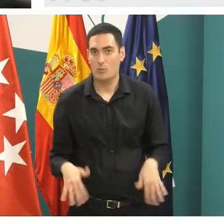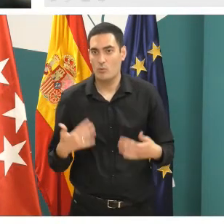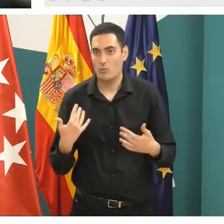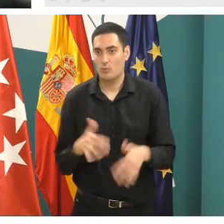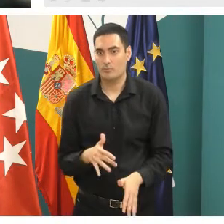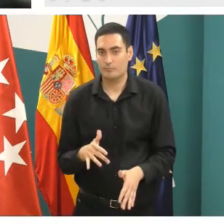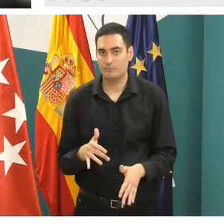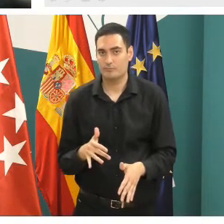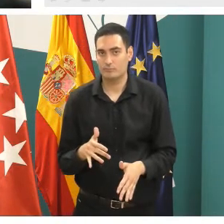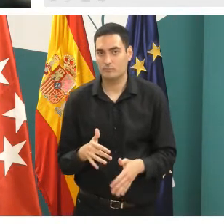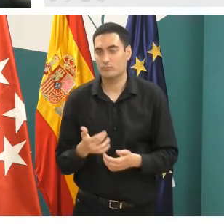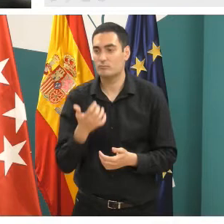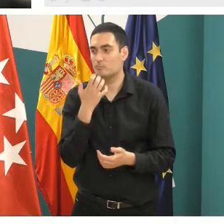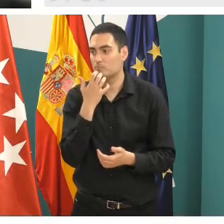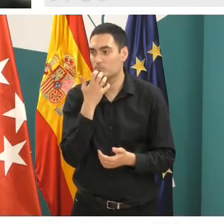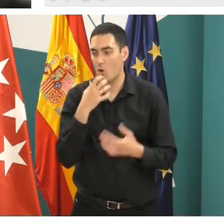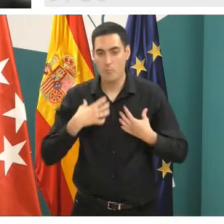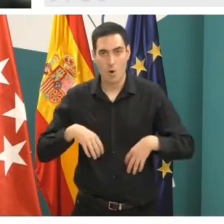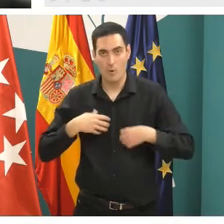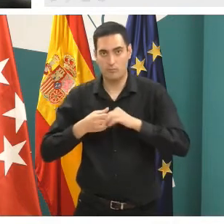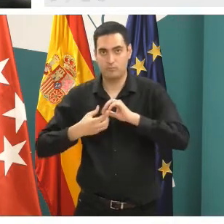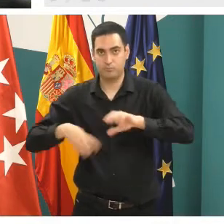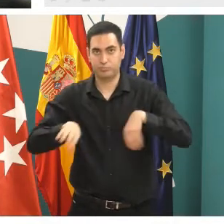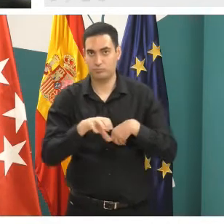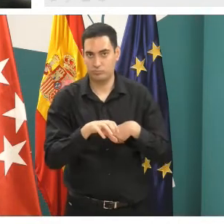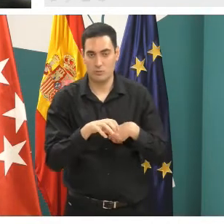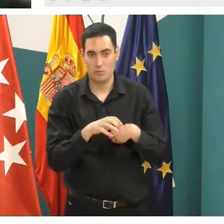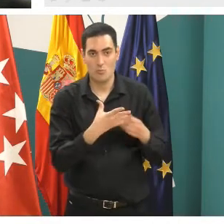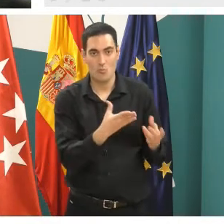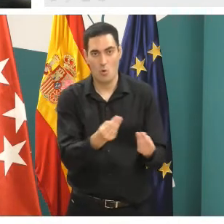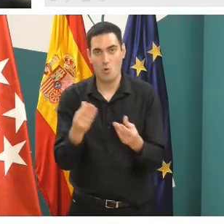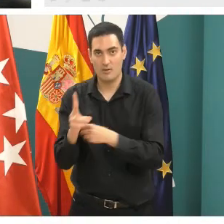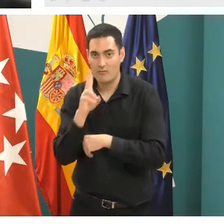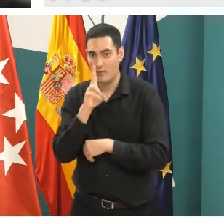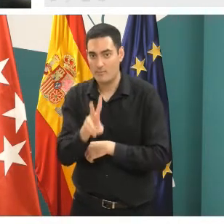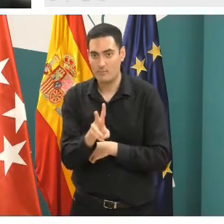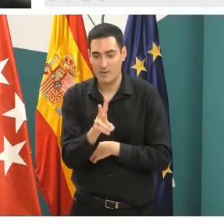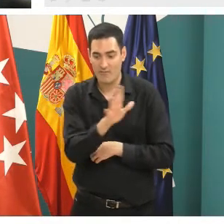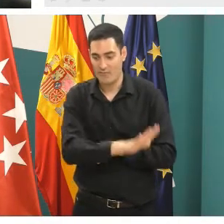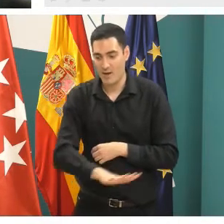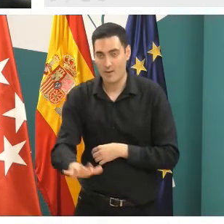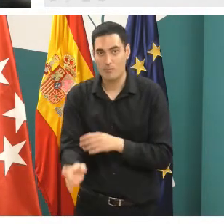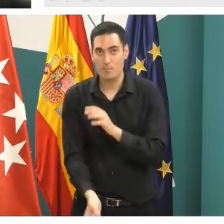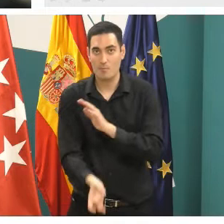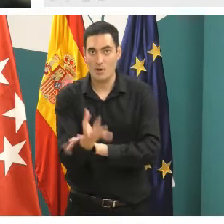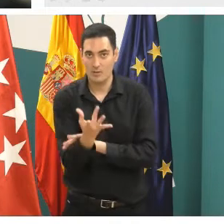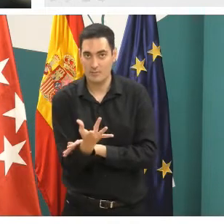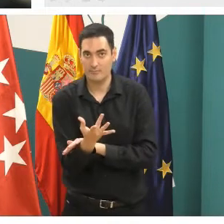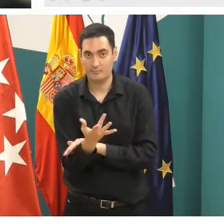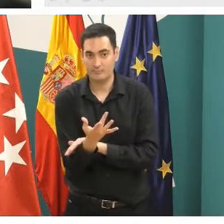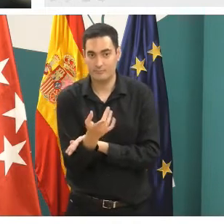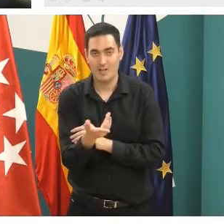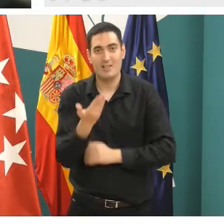a un trasplante pulmonar. Muchas de ellas, como veremos, se generan en la infancia y, por supuesto, son fuente